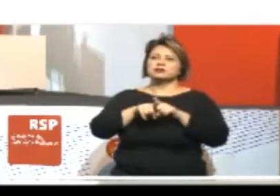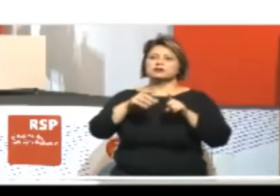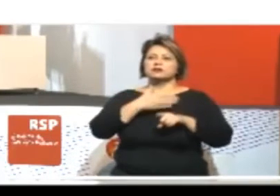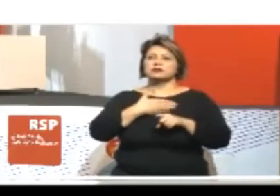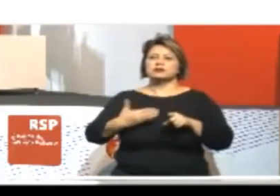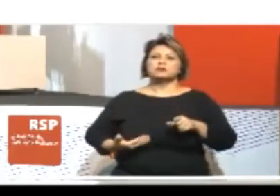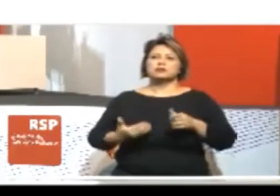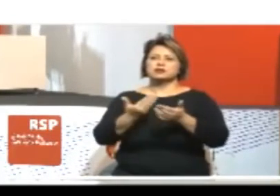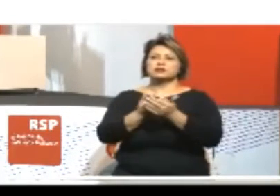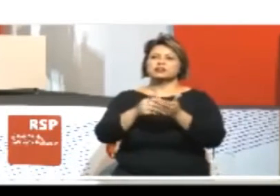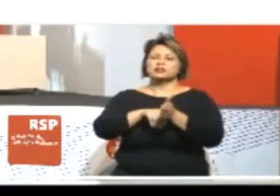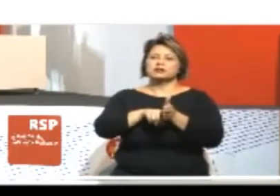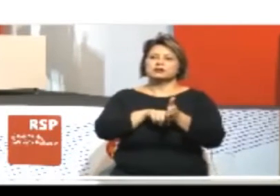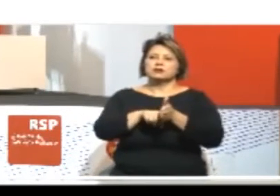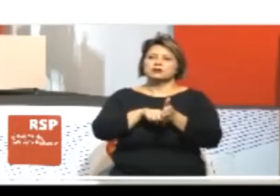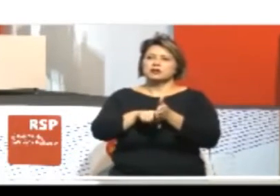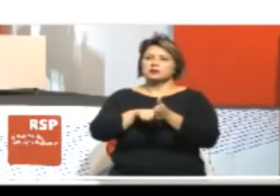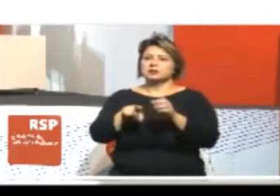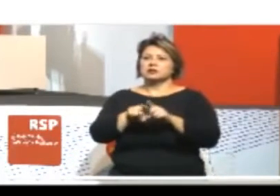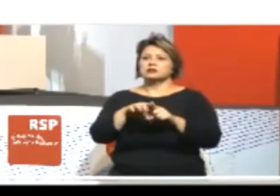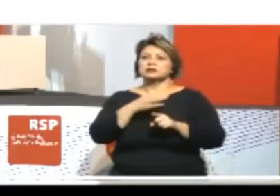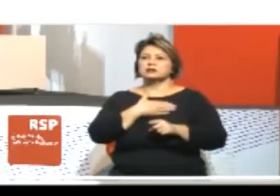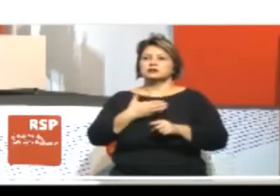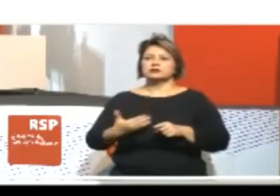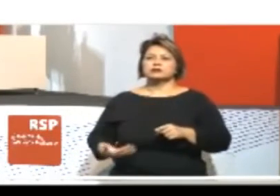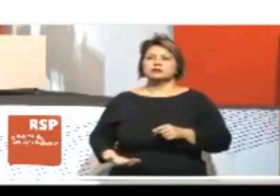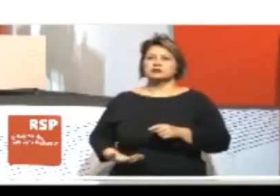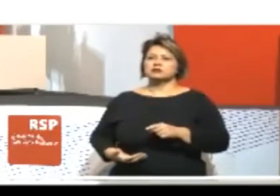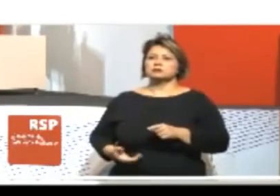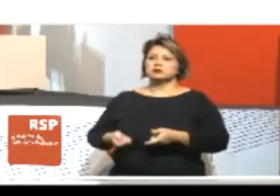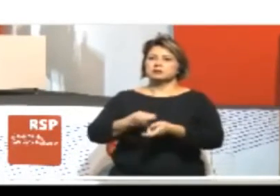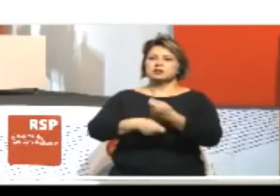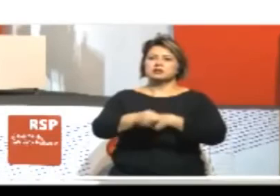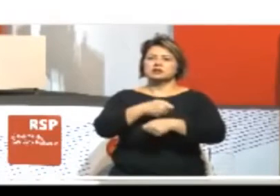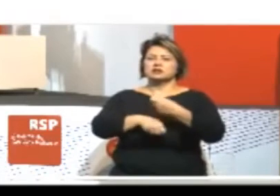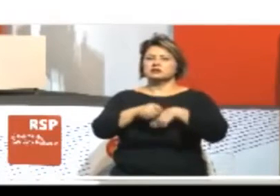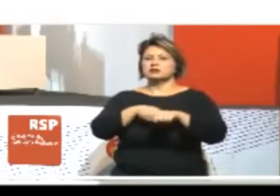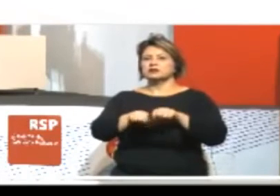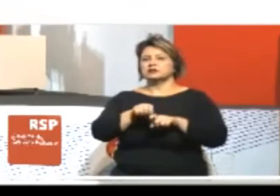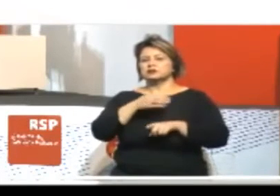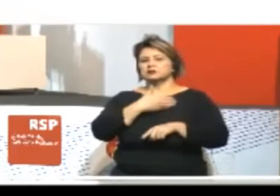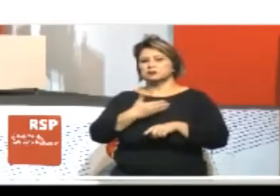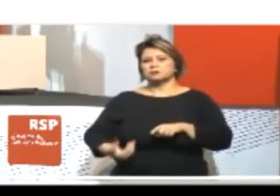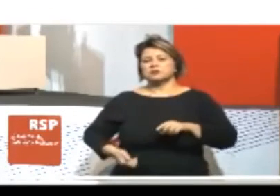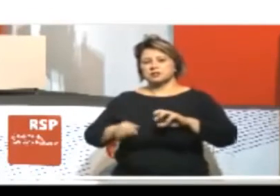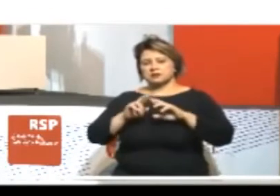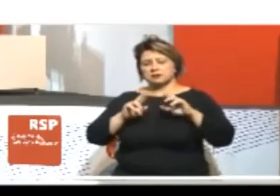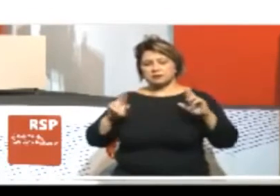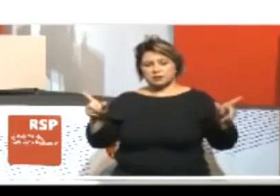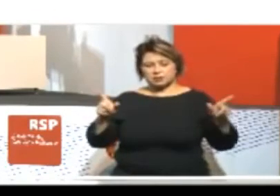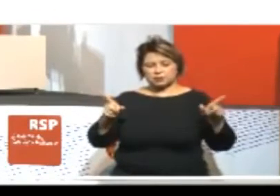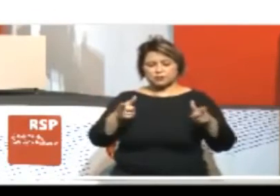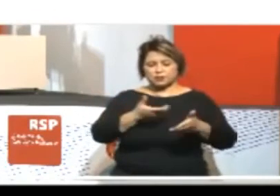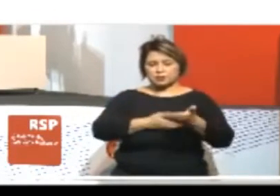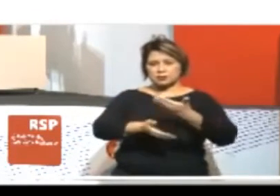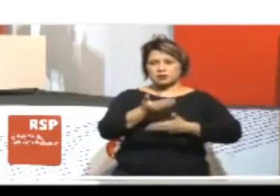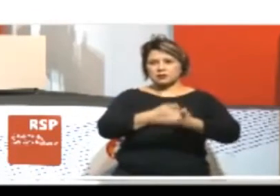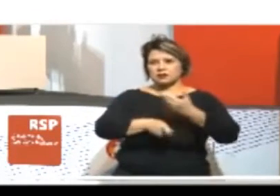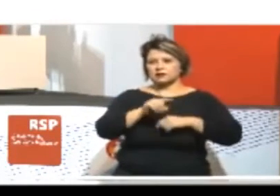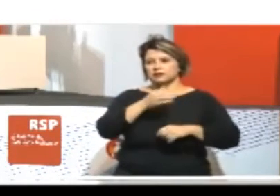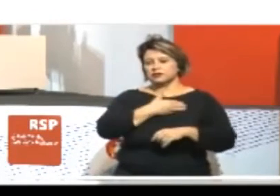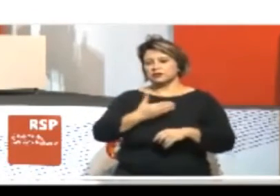relación intergubernamental en términos de finanzas públicas es diferente a la relación intergubernamental en términos de